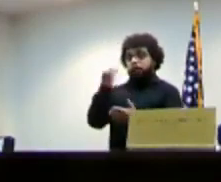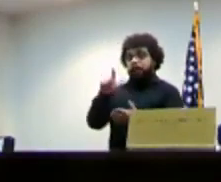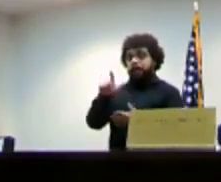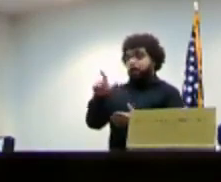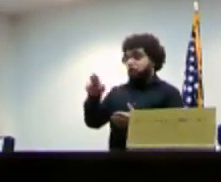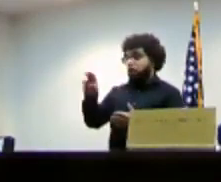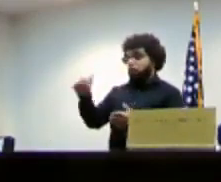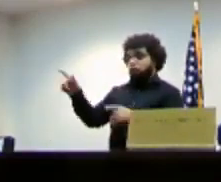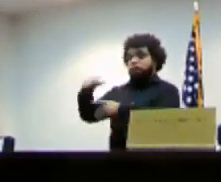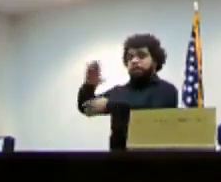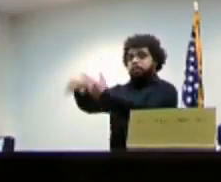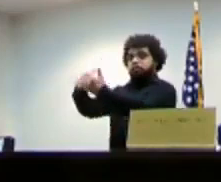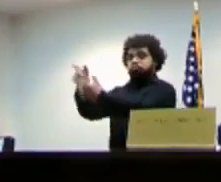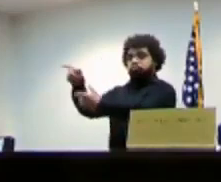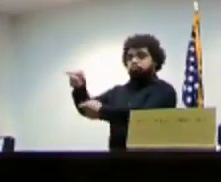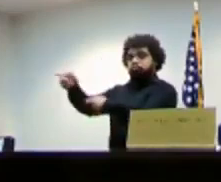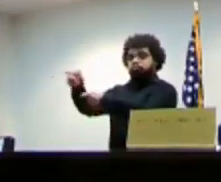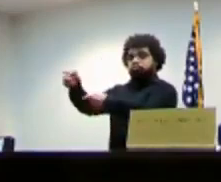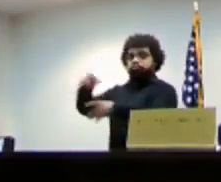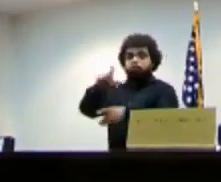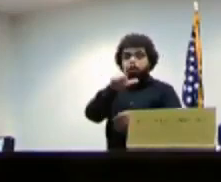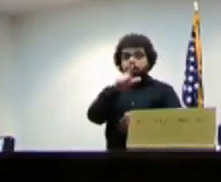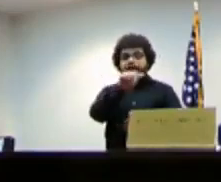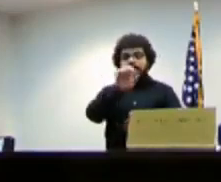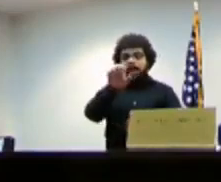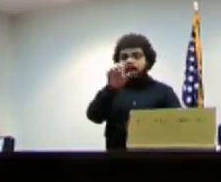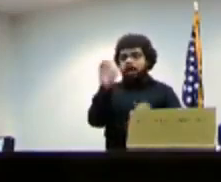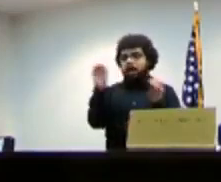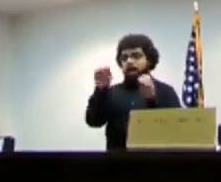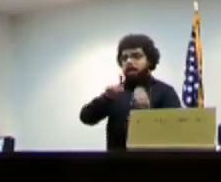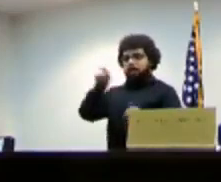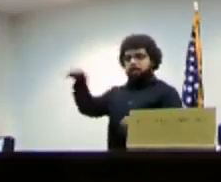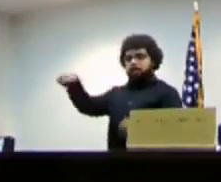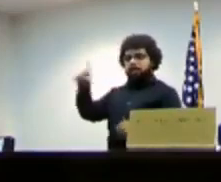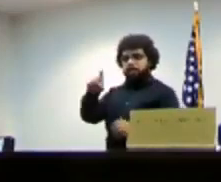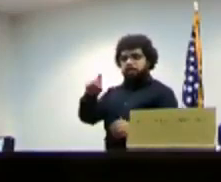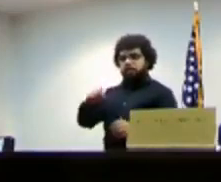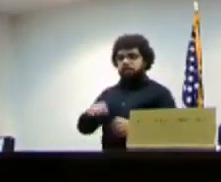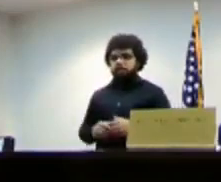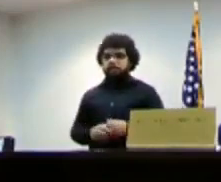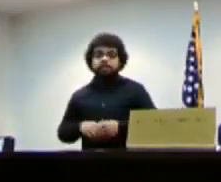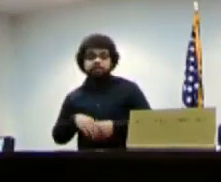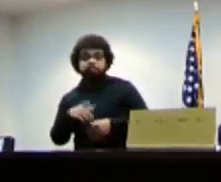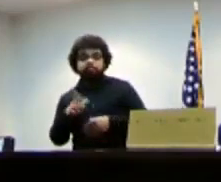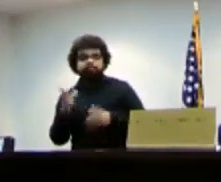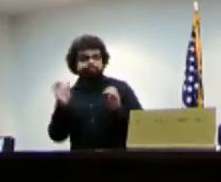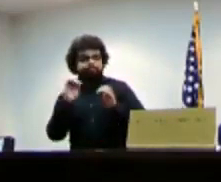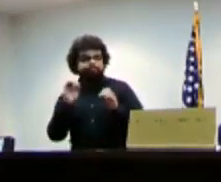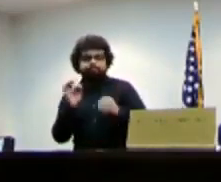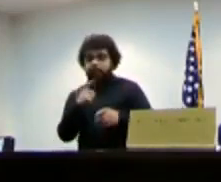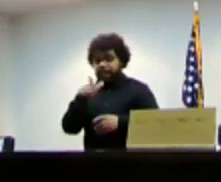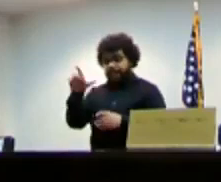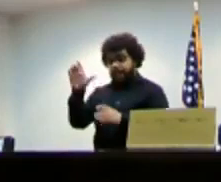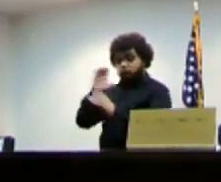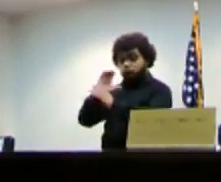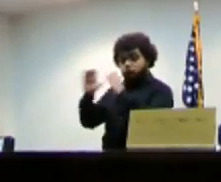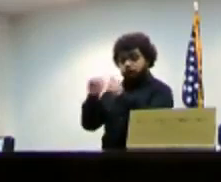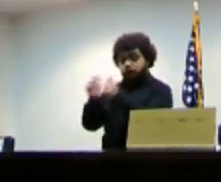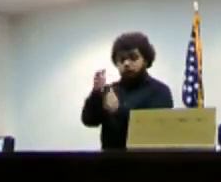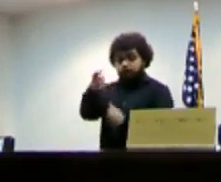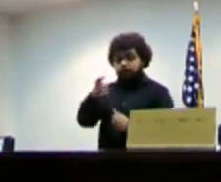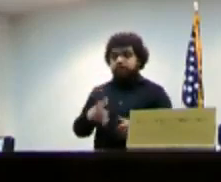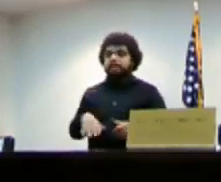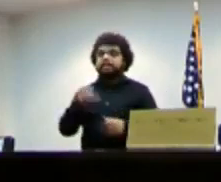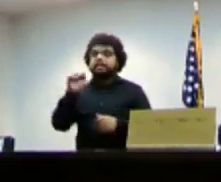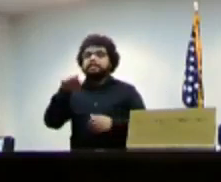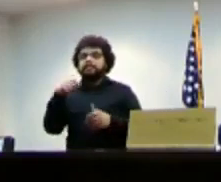nadie allí de parte de la Autoridad Eléctrica. ¿Y ellos le informan a ustedes? Ellos nos comunican a nosotros, hay una comunicación directa, como mencionó Willy,